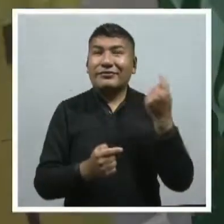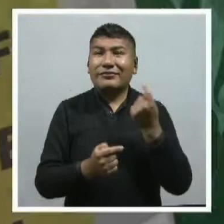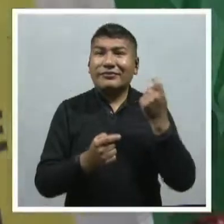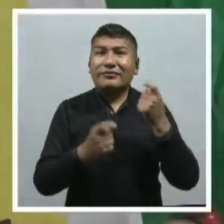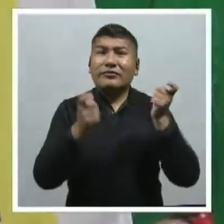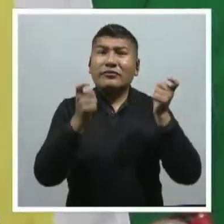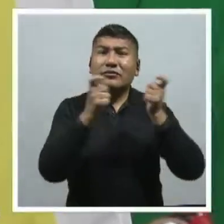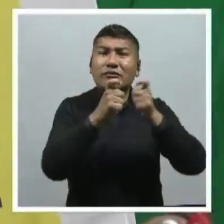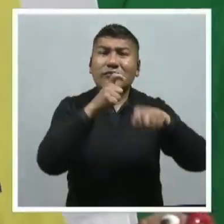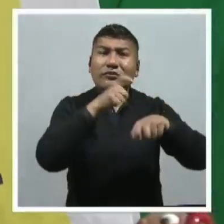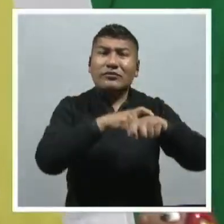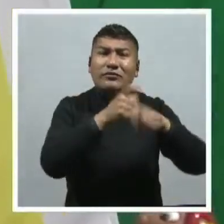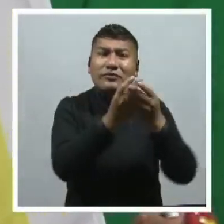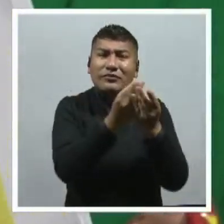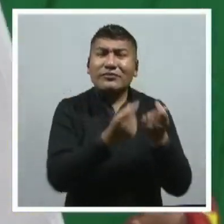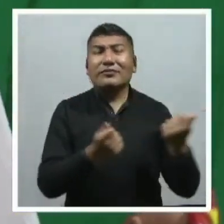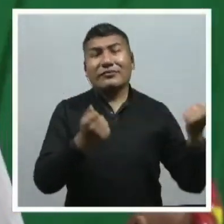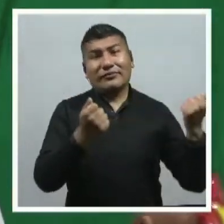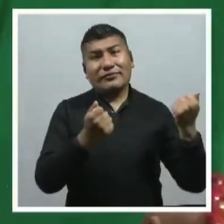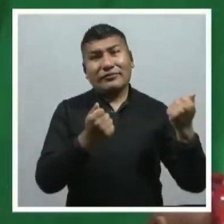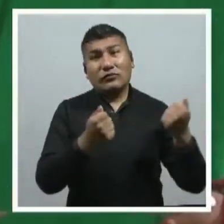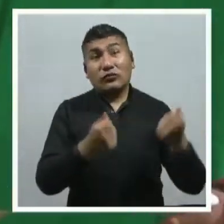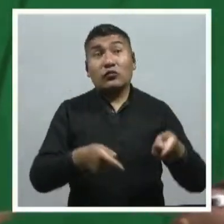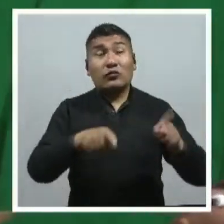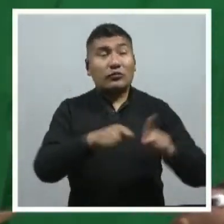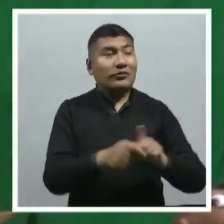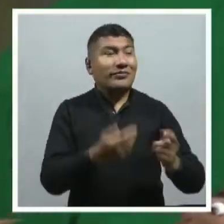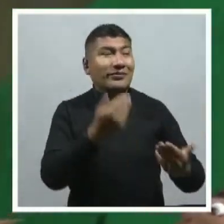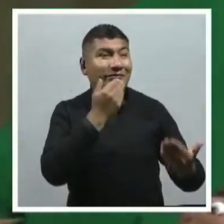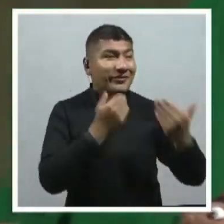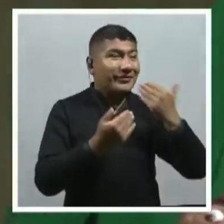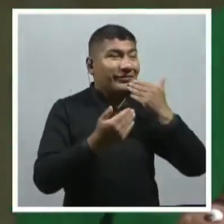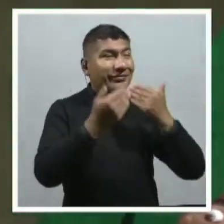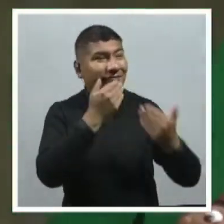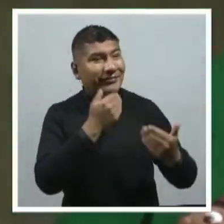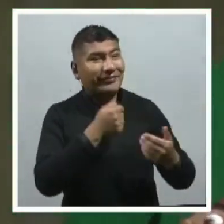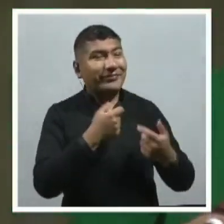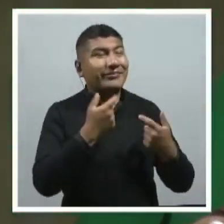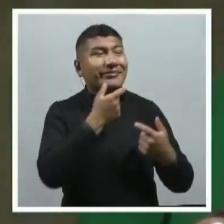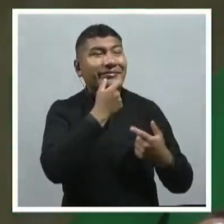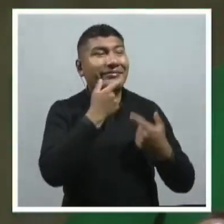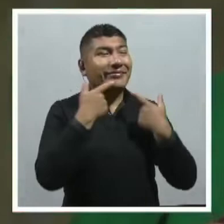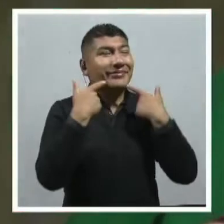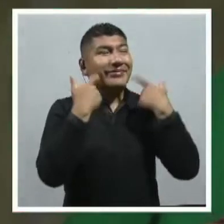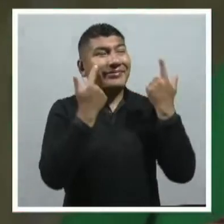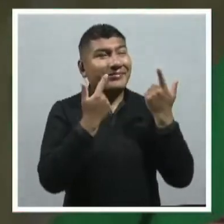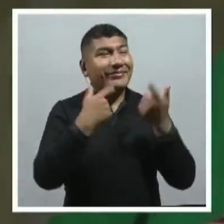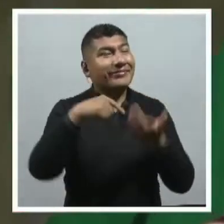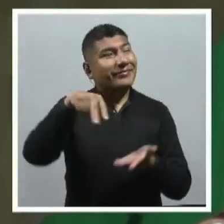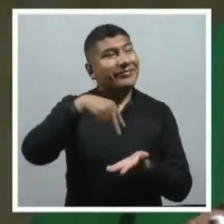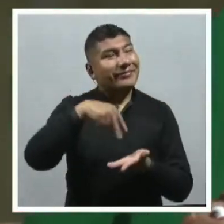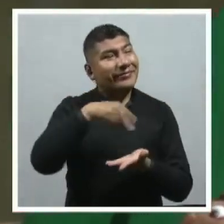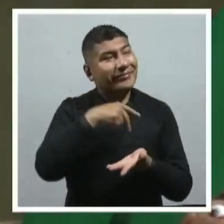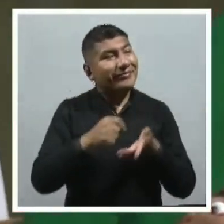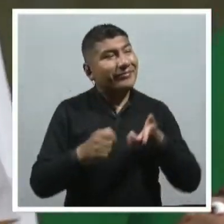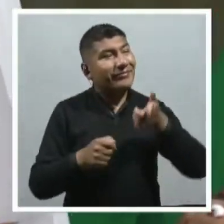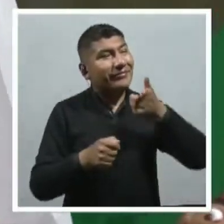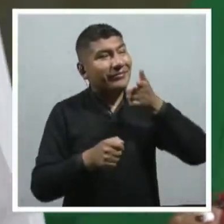pasajera. Mientras estás comiendo, mientras estás bailando, mientras estás